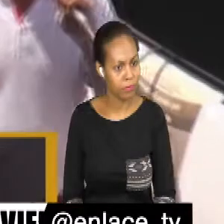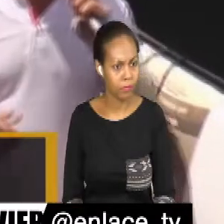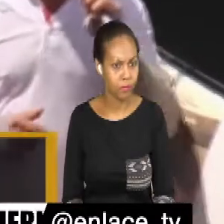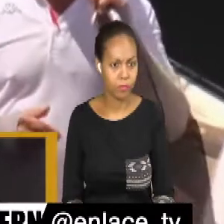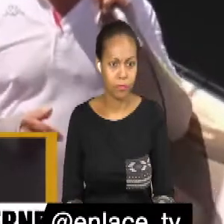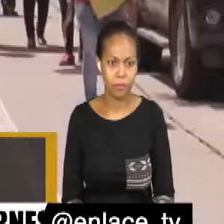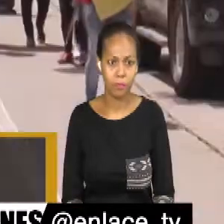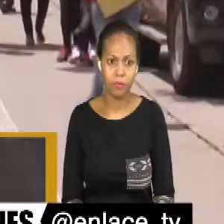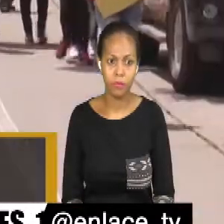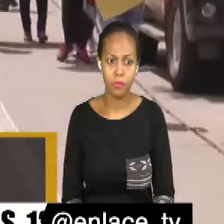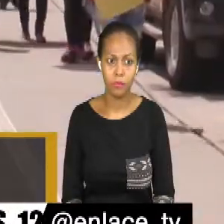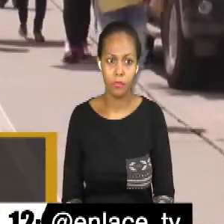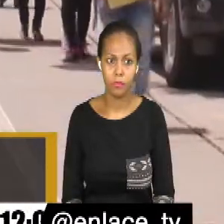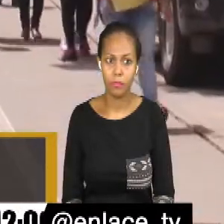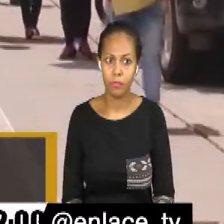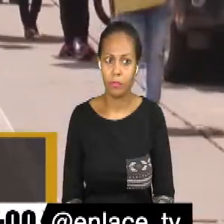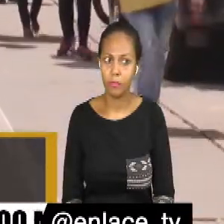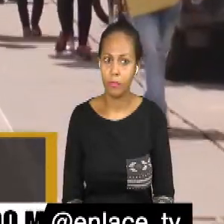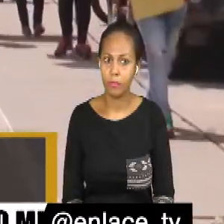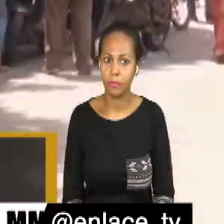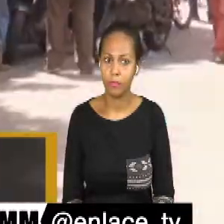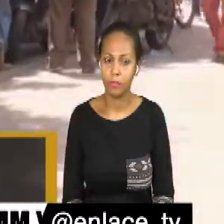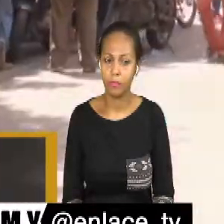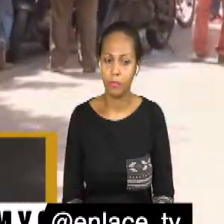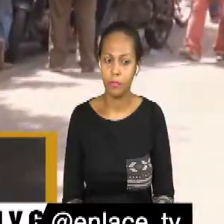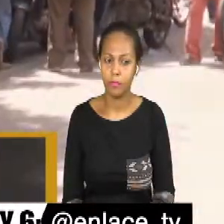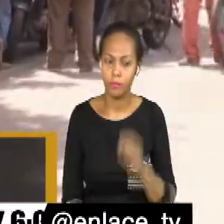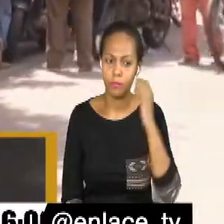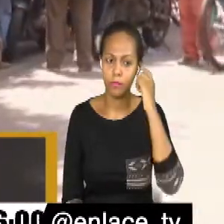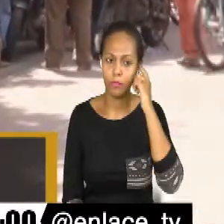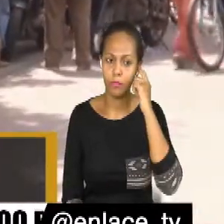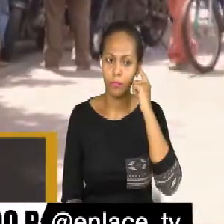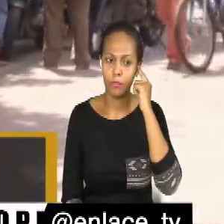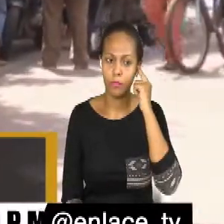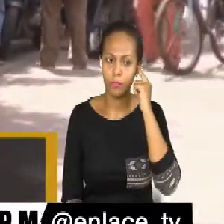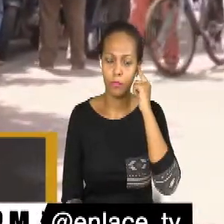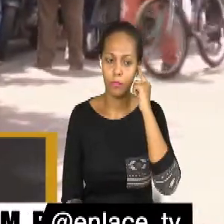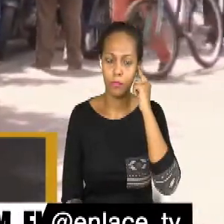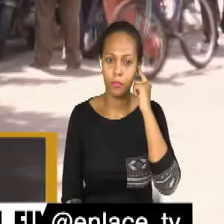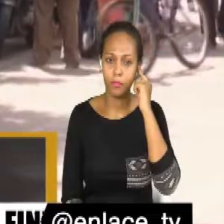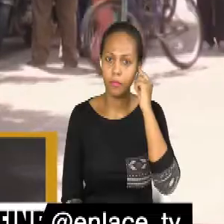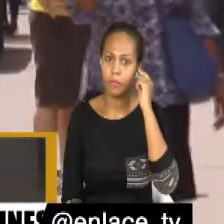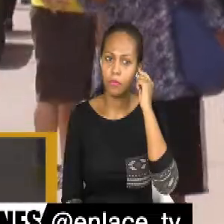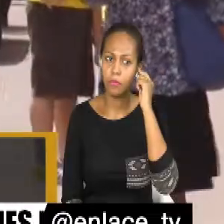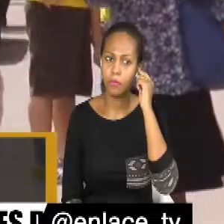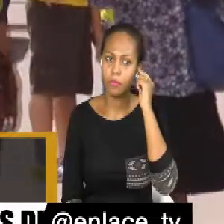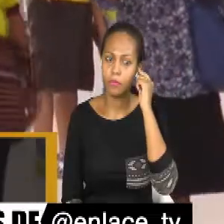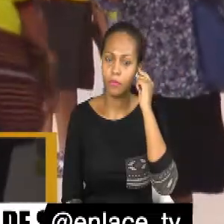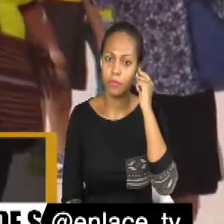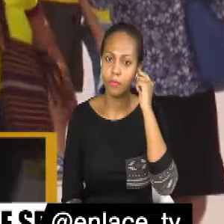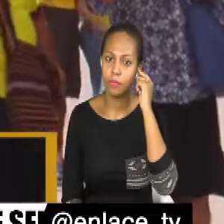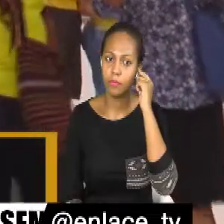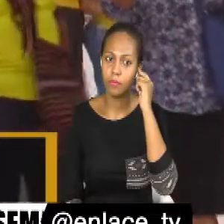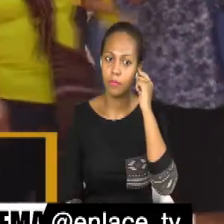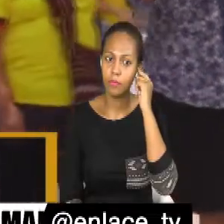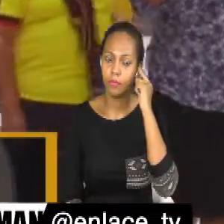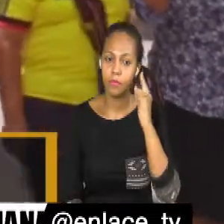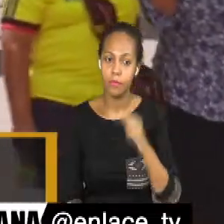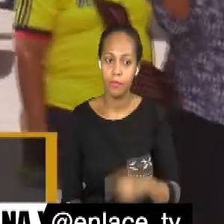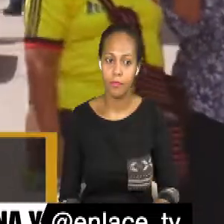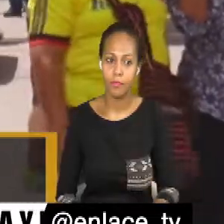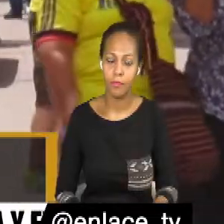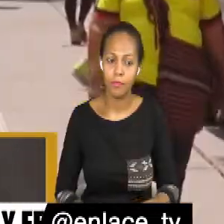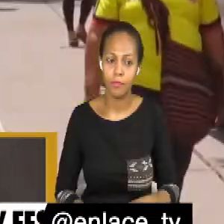su medicamento y su cita médica en donde lo atendían a ellos. El ministerio no se quiera